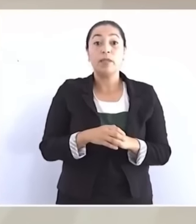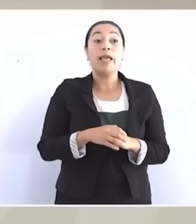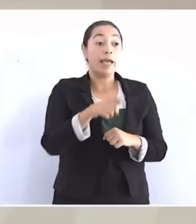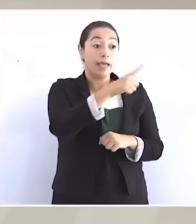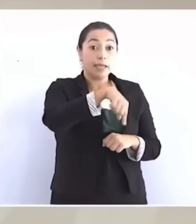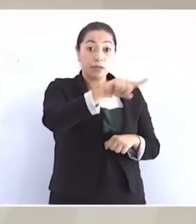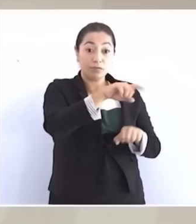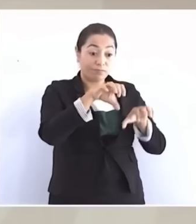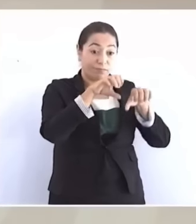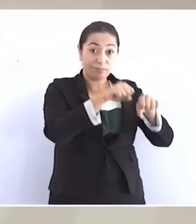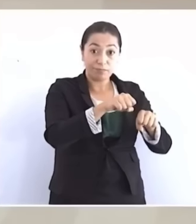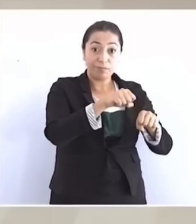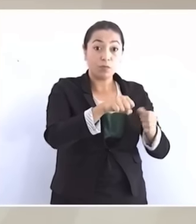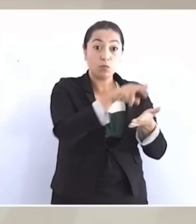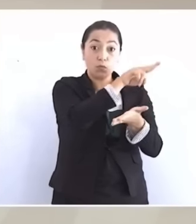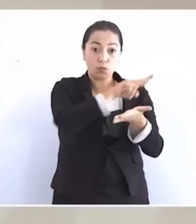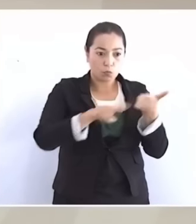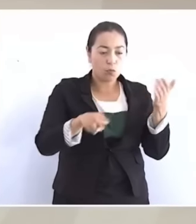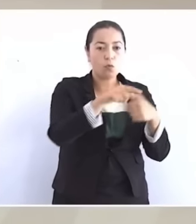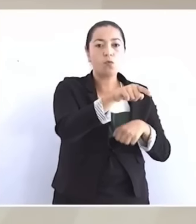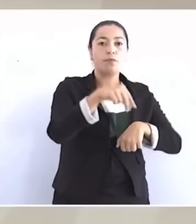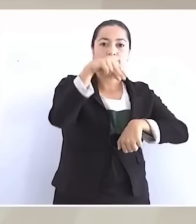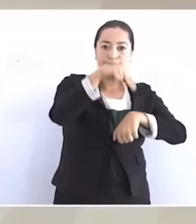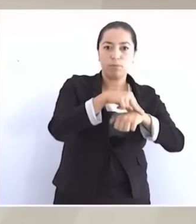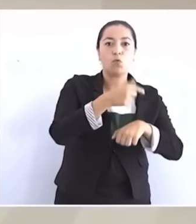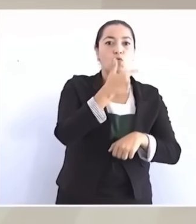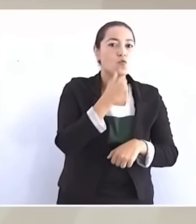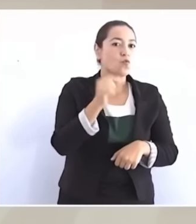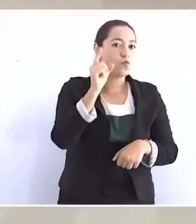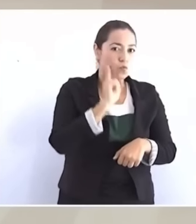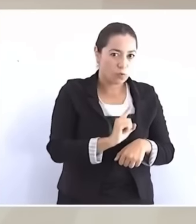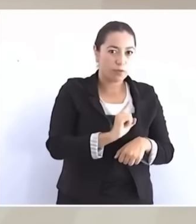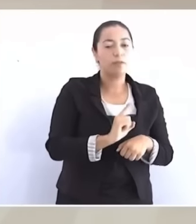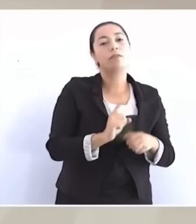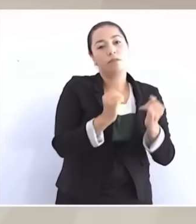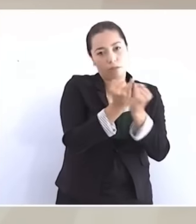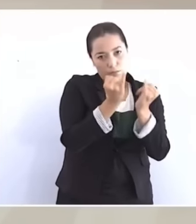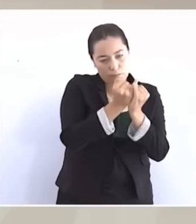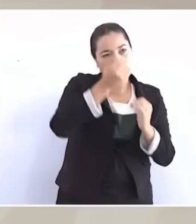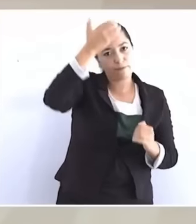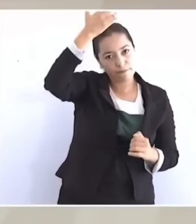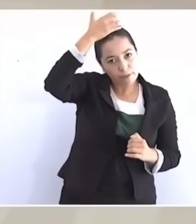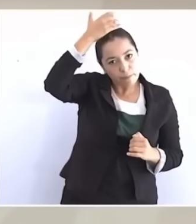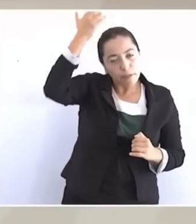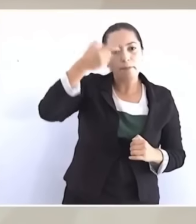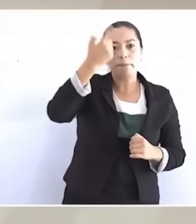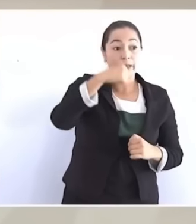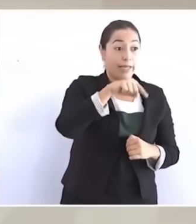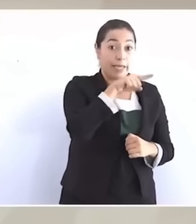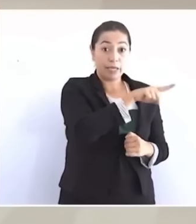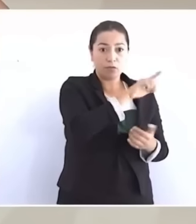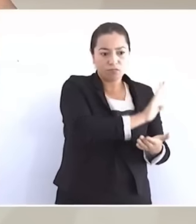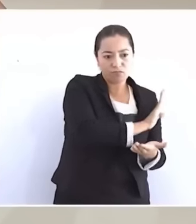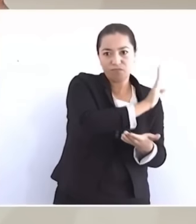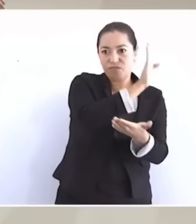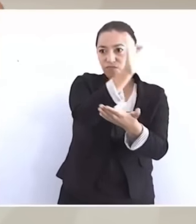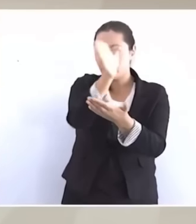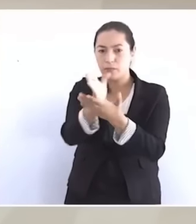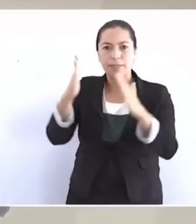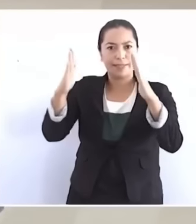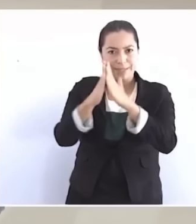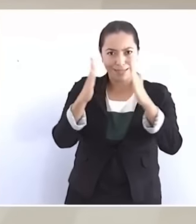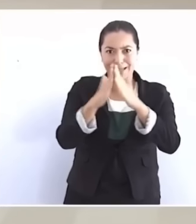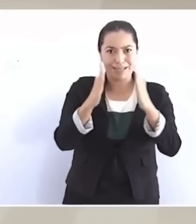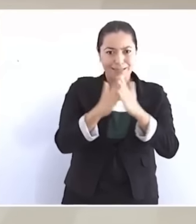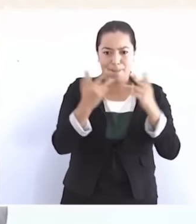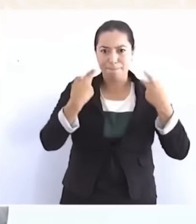médicos, enfermeras, médicas, enfermeros para que vayan a sus casas